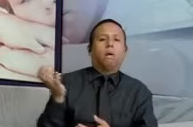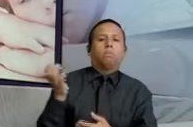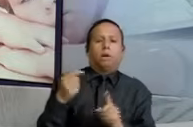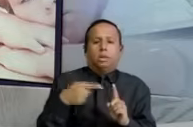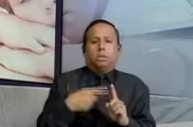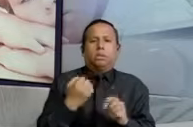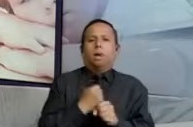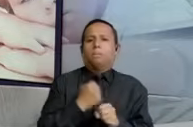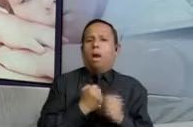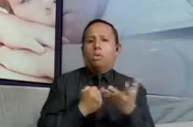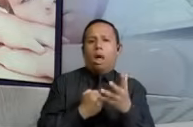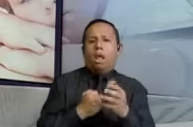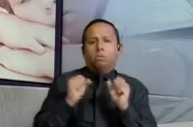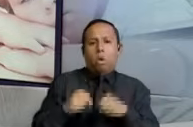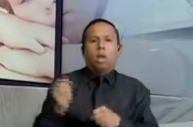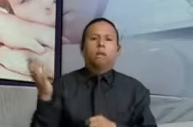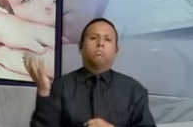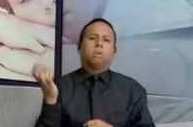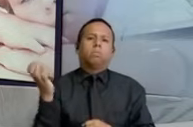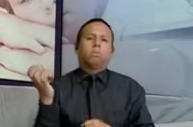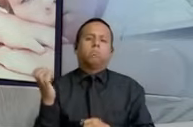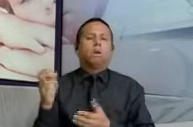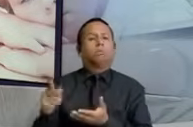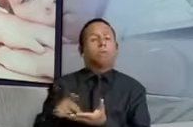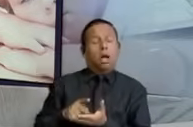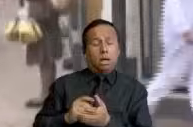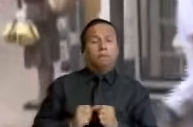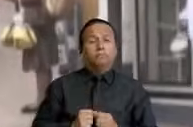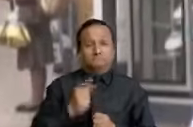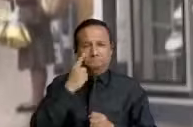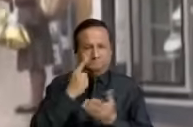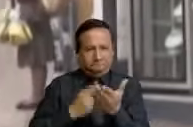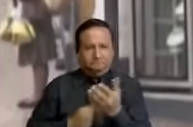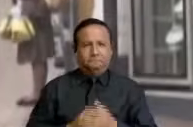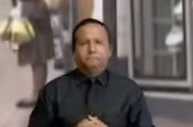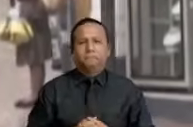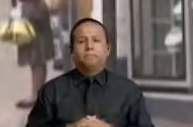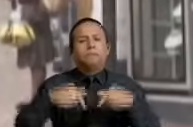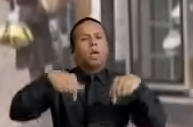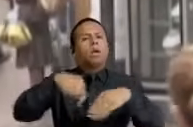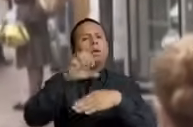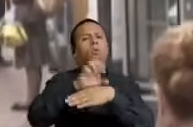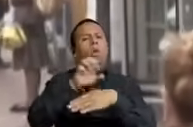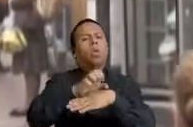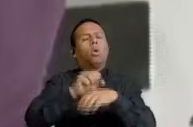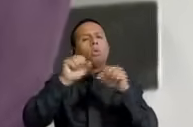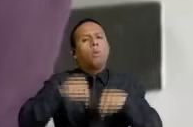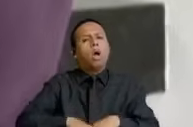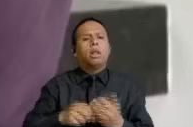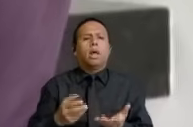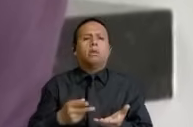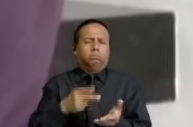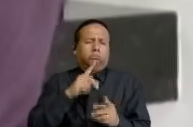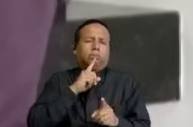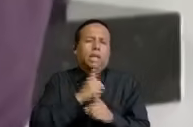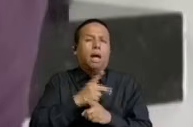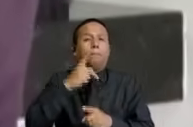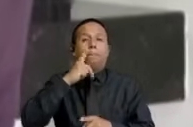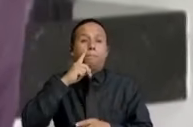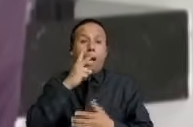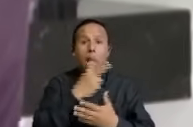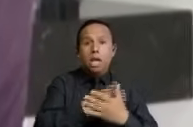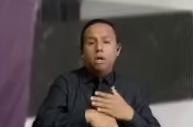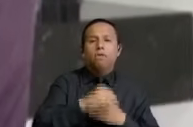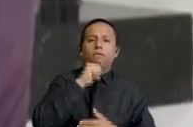ingresos económicos preste mucha atención en el país existen las pensiones alimenticias para los